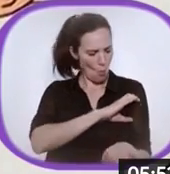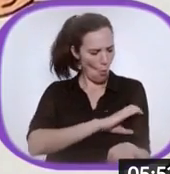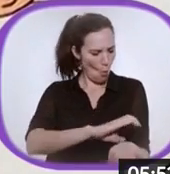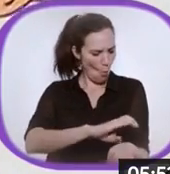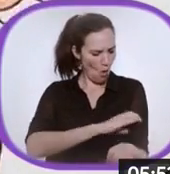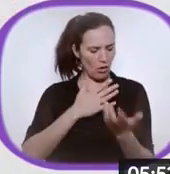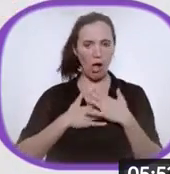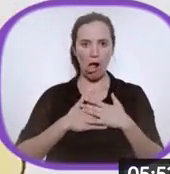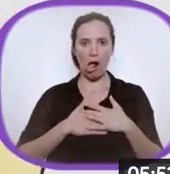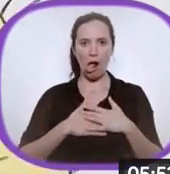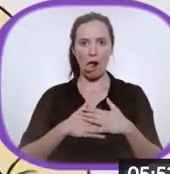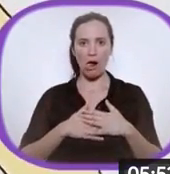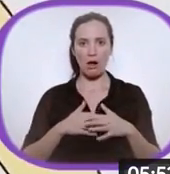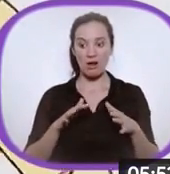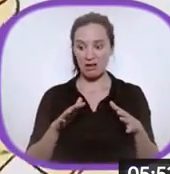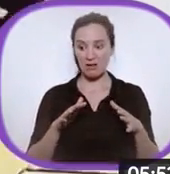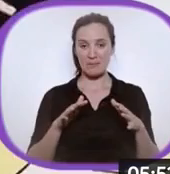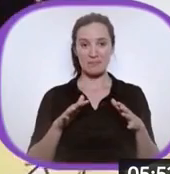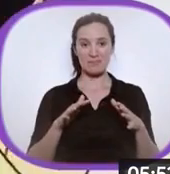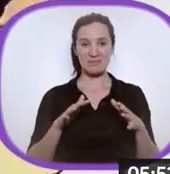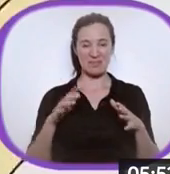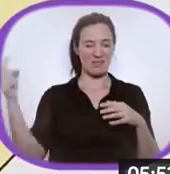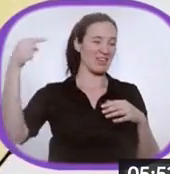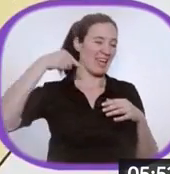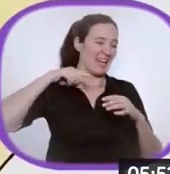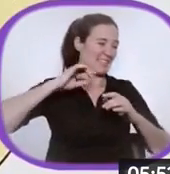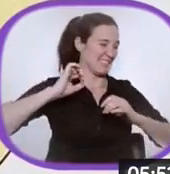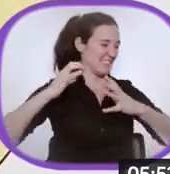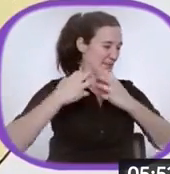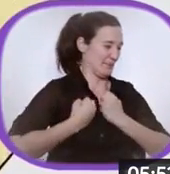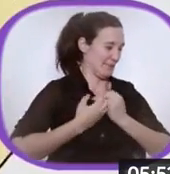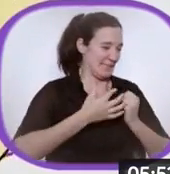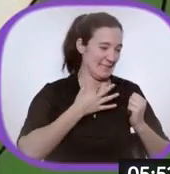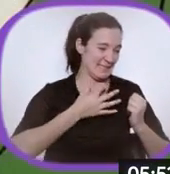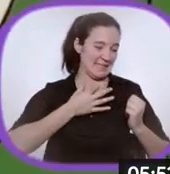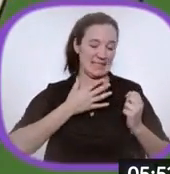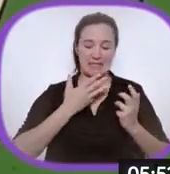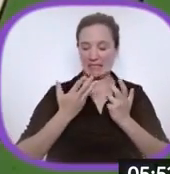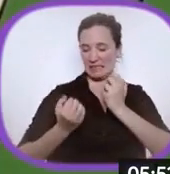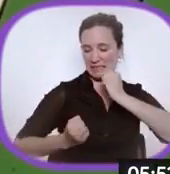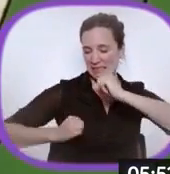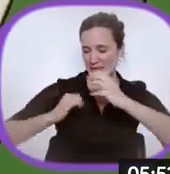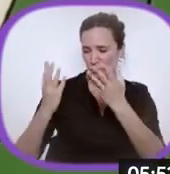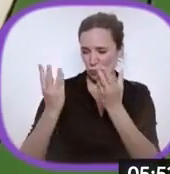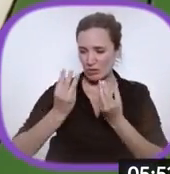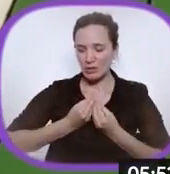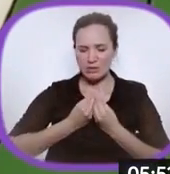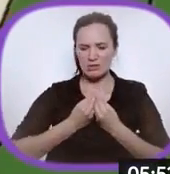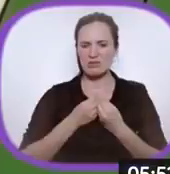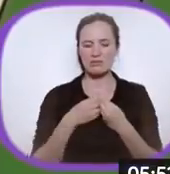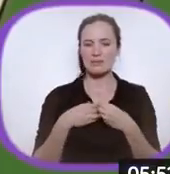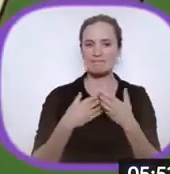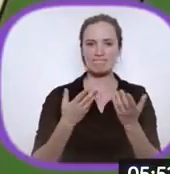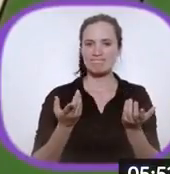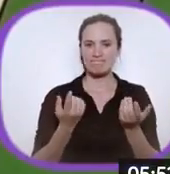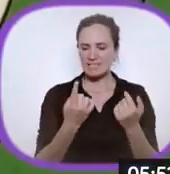claro caso de... ¡Ah! ¡Regresaron! ¡Me van a matar! ¿Hércules está adentro? ¡Ayuda! Sí, pero está en mal